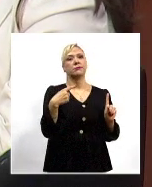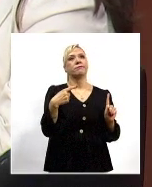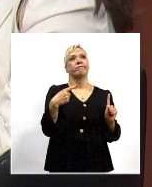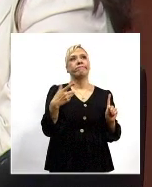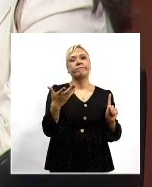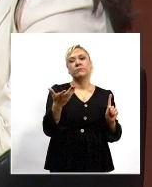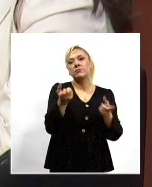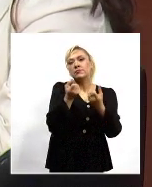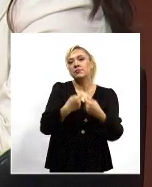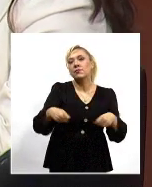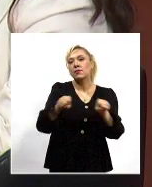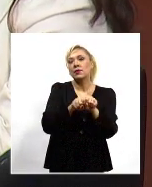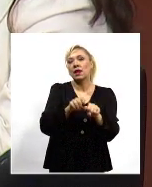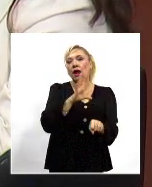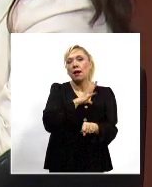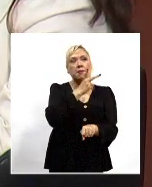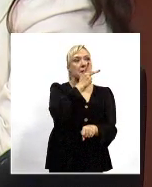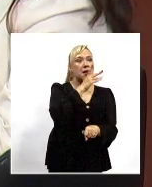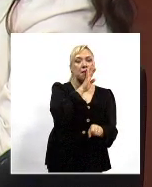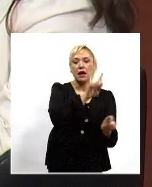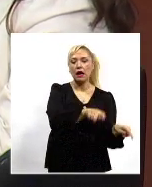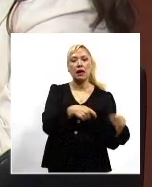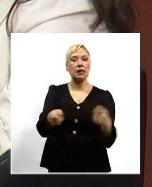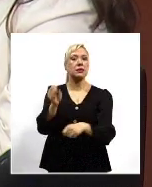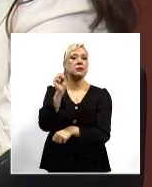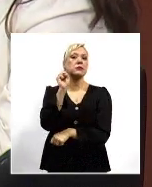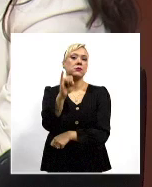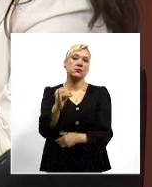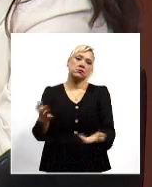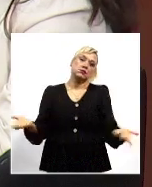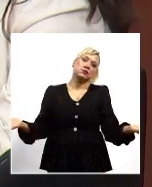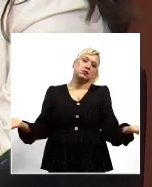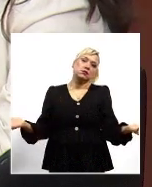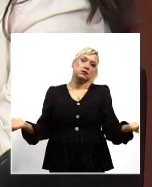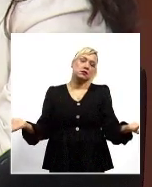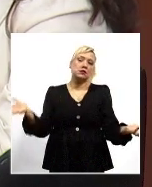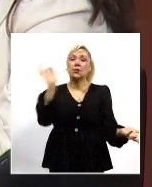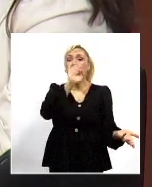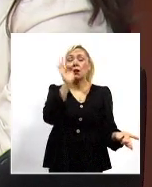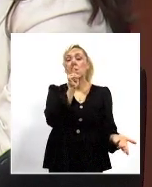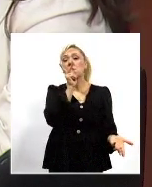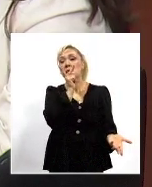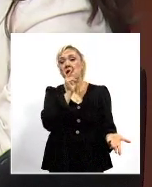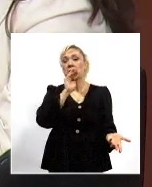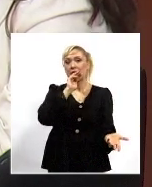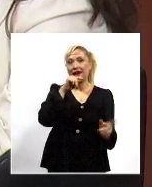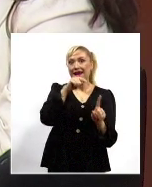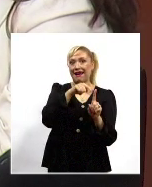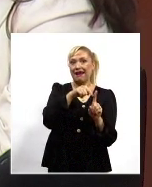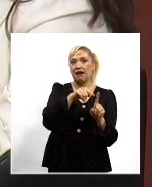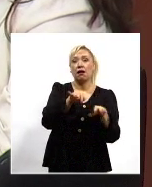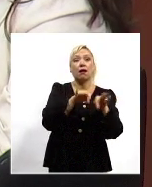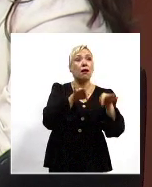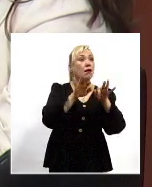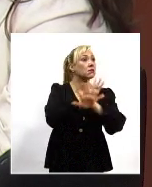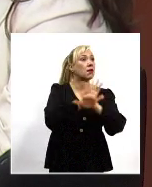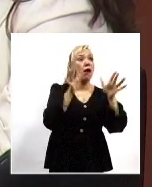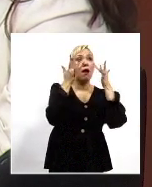de asegurado. Por lo tanto, en el momento en que papá o mamá dejan de ser trabajadores incorporados